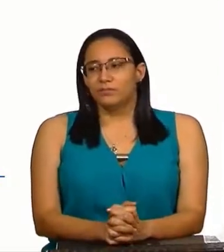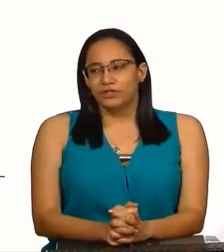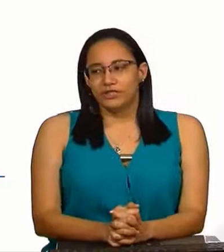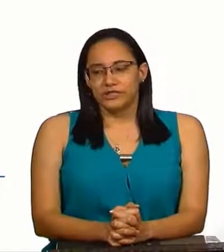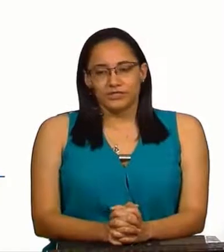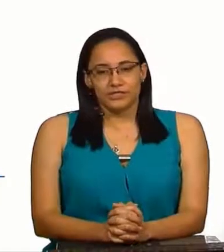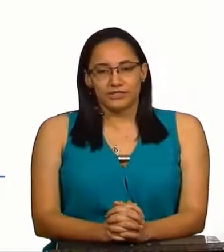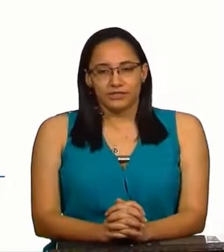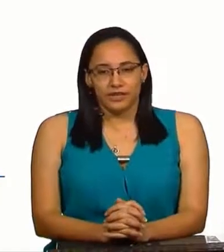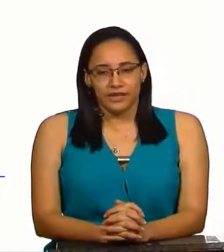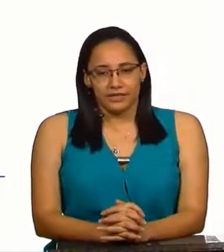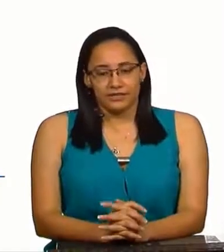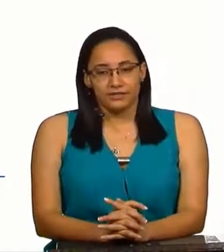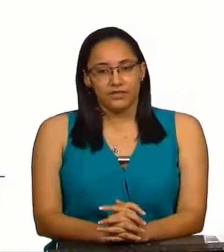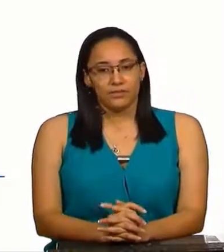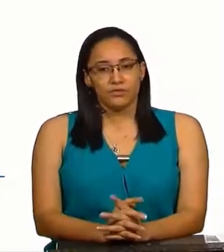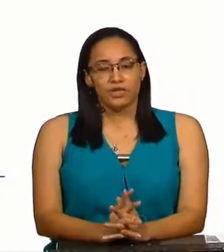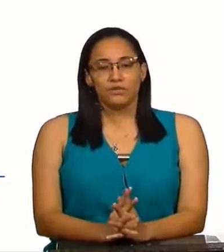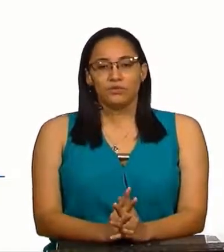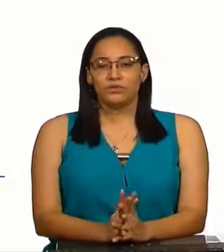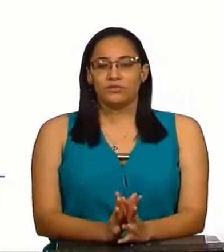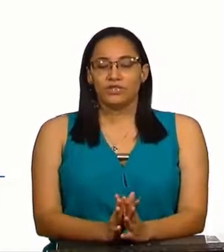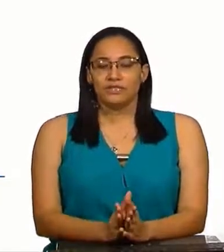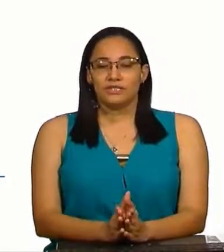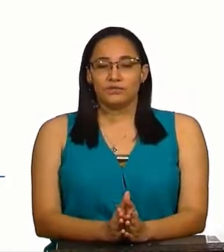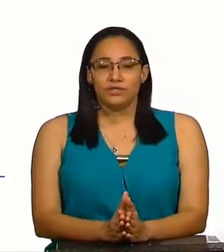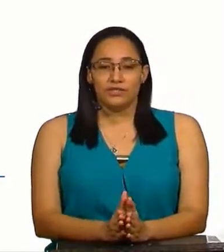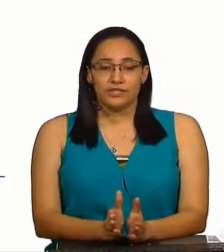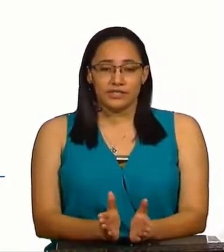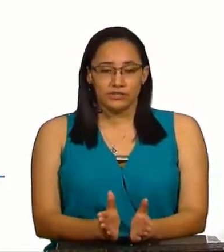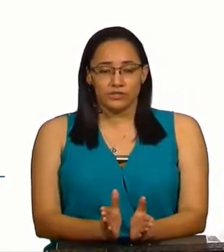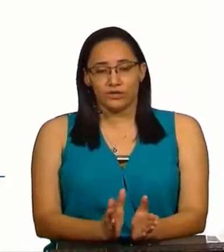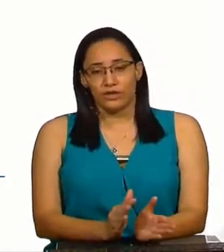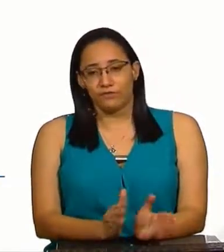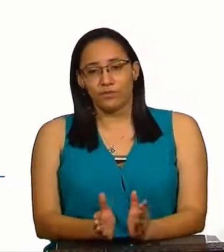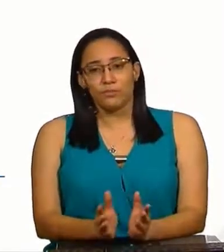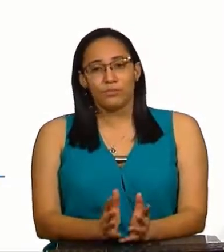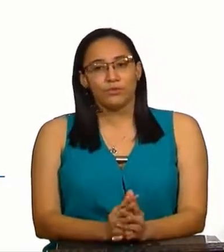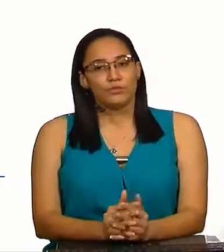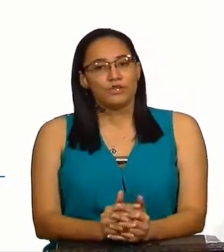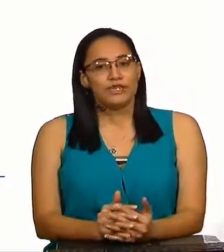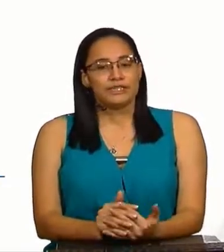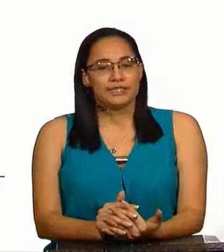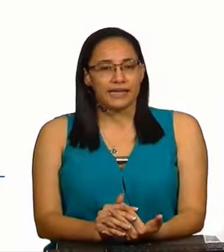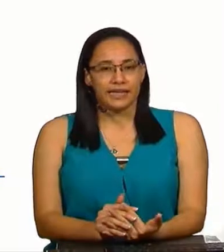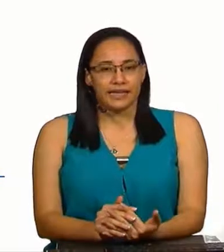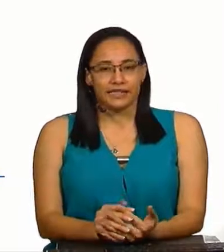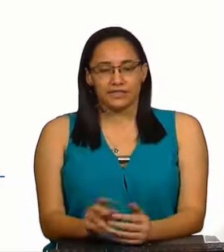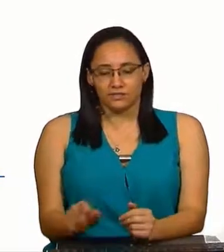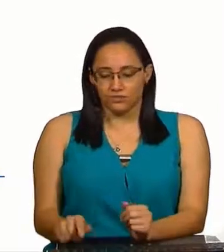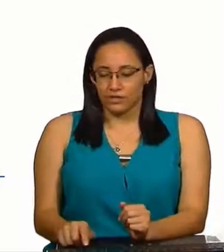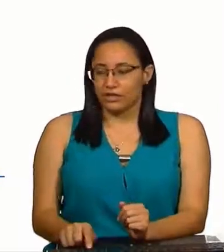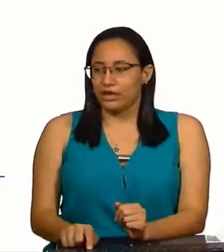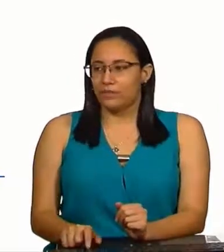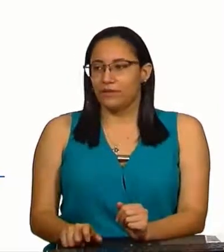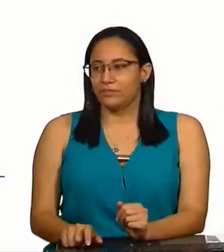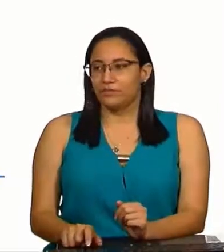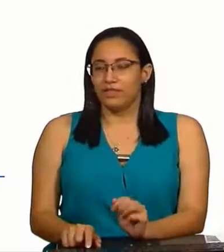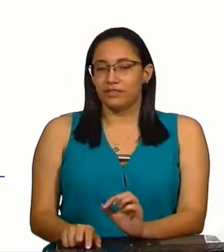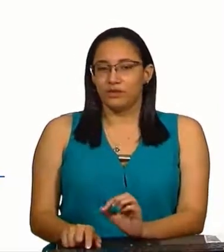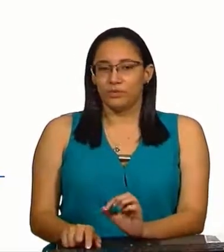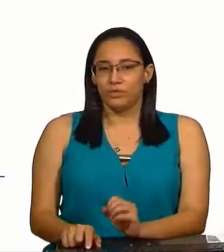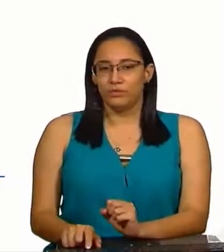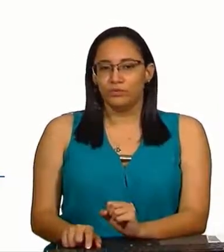Most important uses of can. Tenemos algunas utilizaciones o la forma como podemos utilizar can, que son unas de las